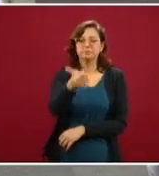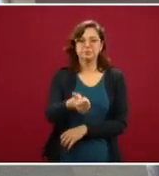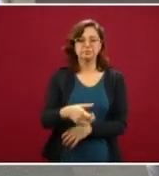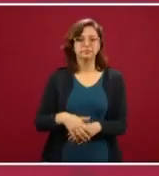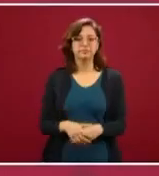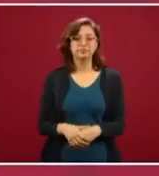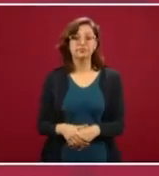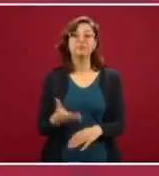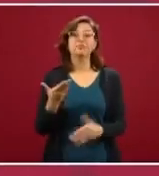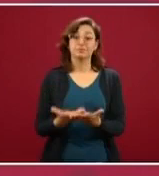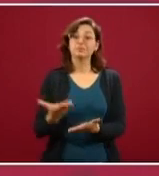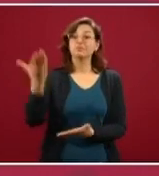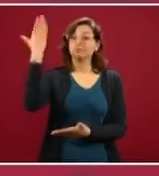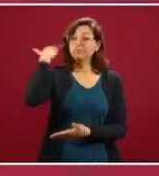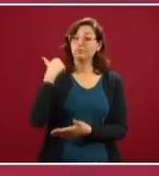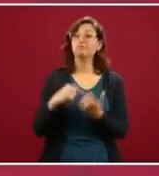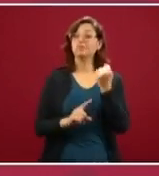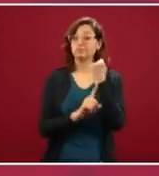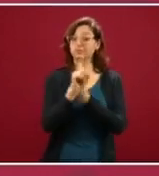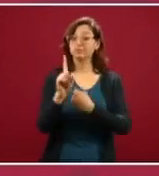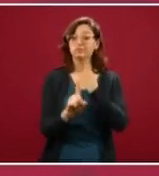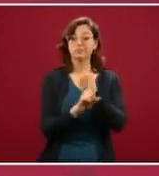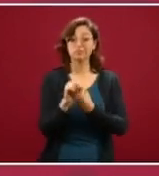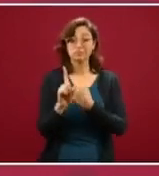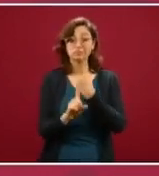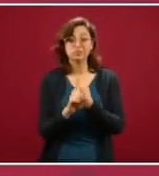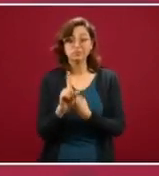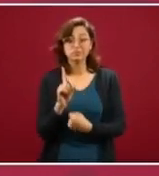Y ese era un problema,